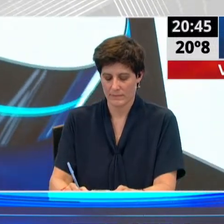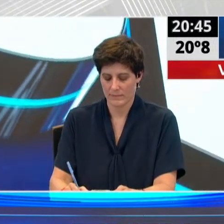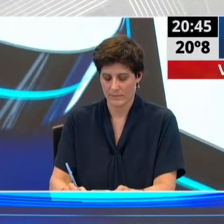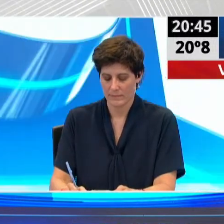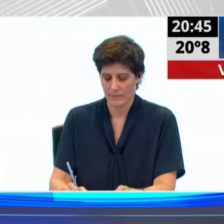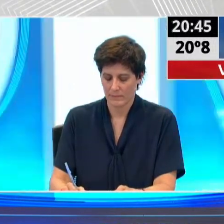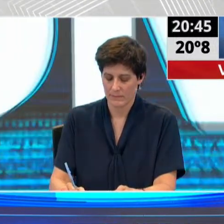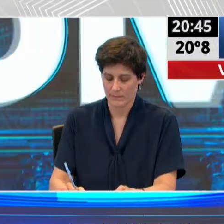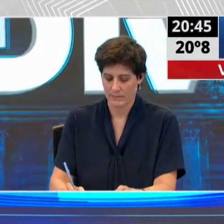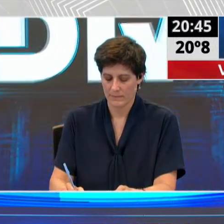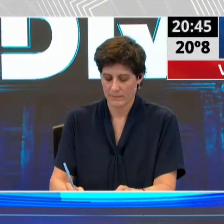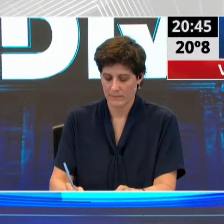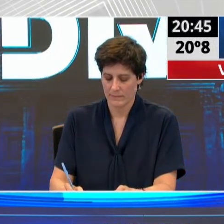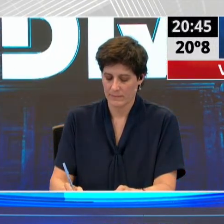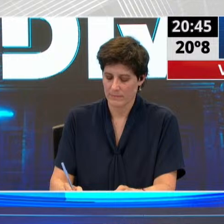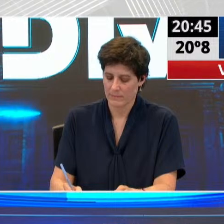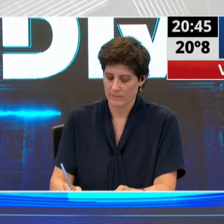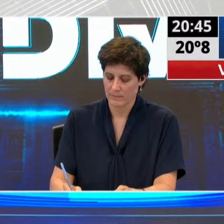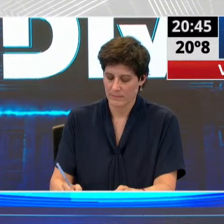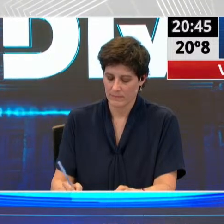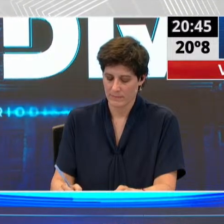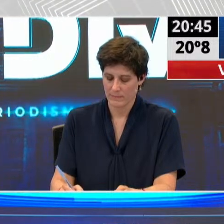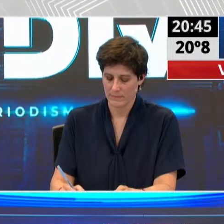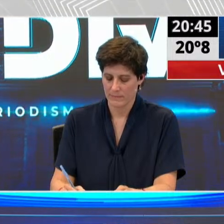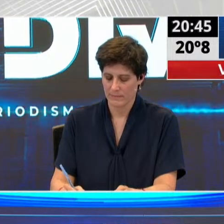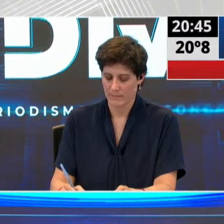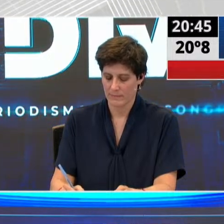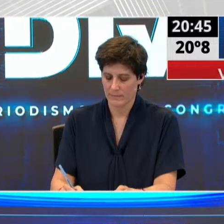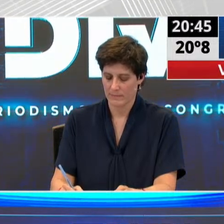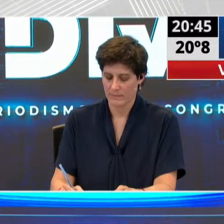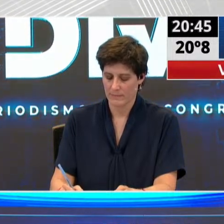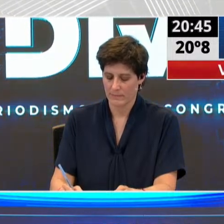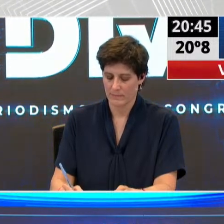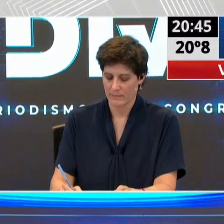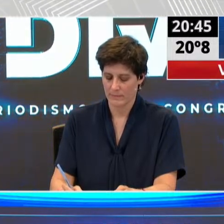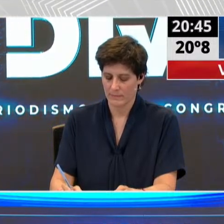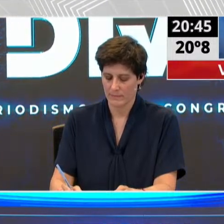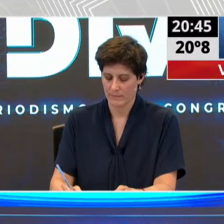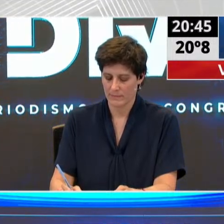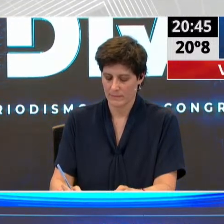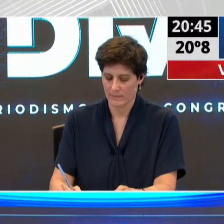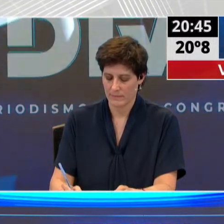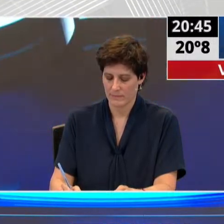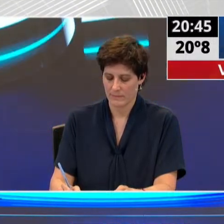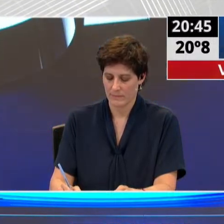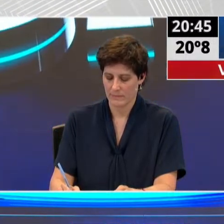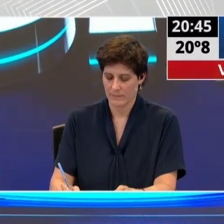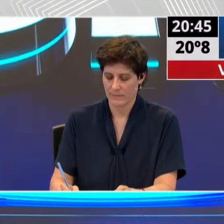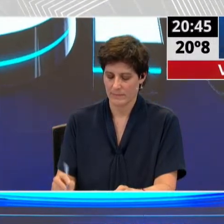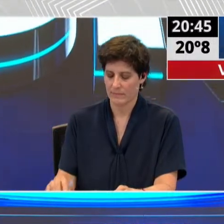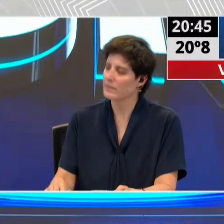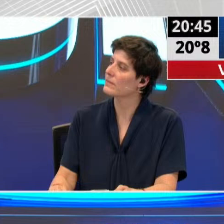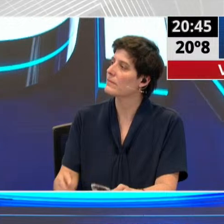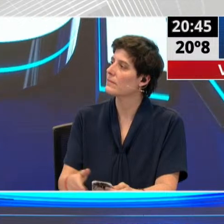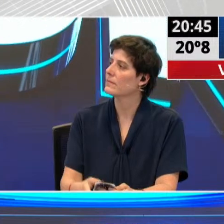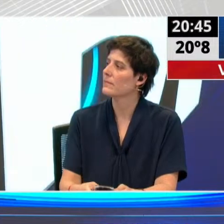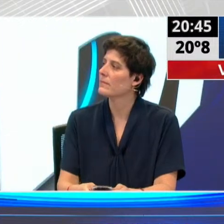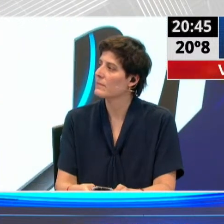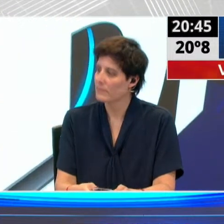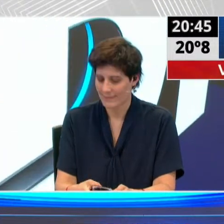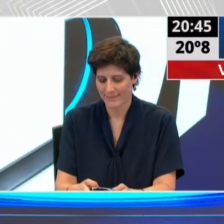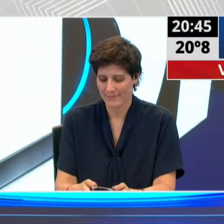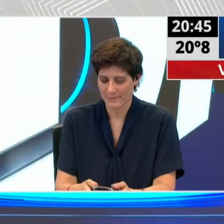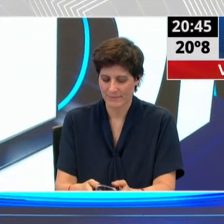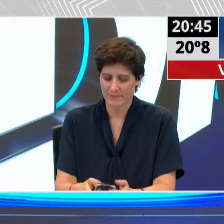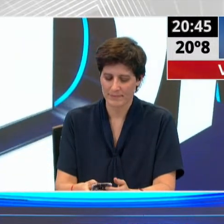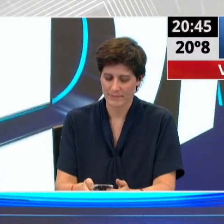del pamperonismo, en el bloque del Frente de Todos, que ahora pasa a llamarse Unión por la Patria, en donde confirmaron a Germán